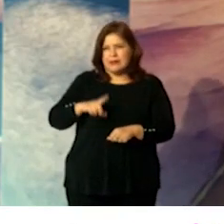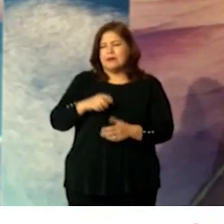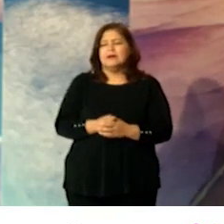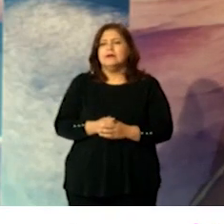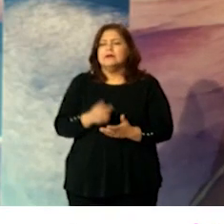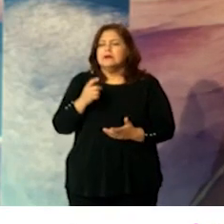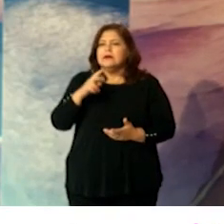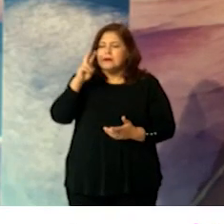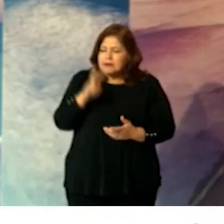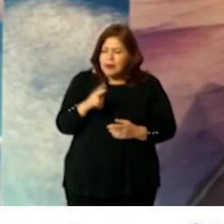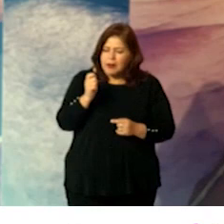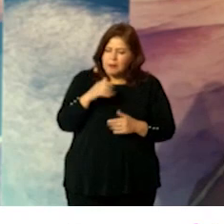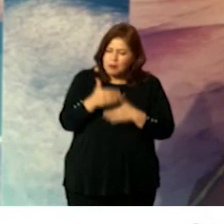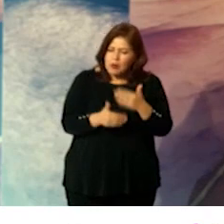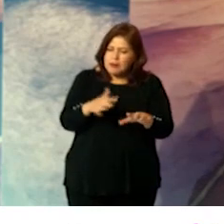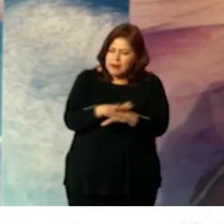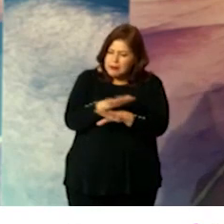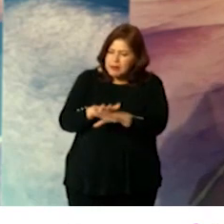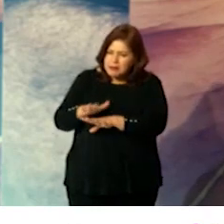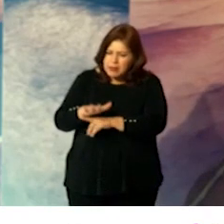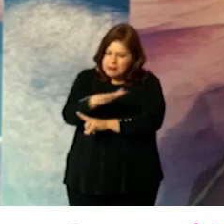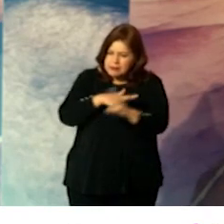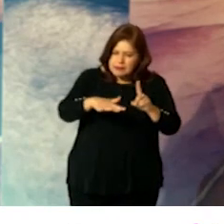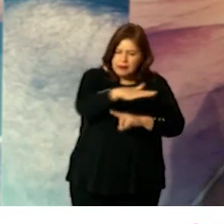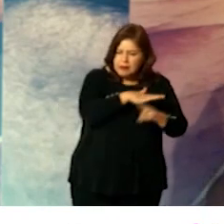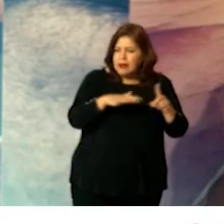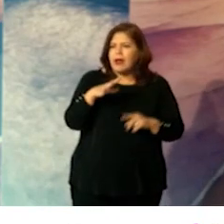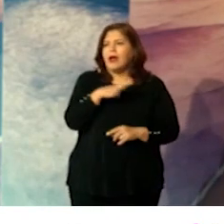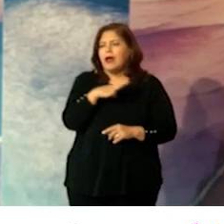los procesos de cambios de la sociedad había